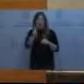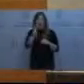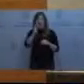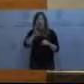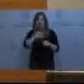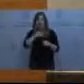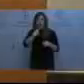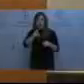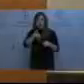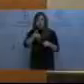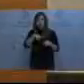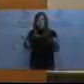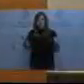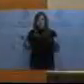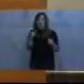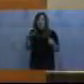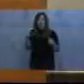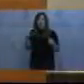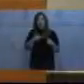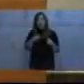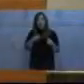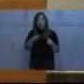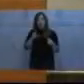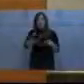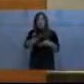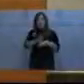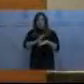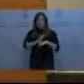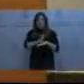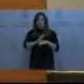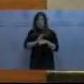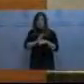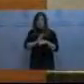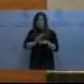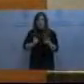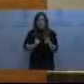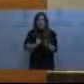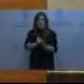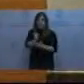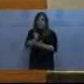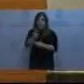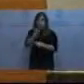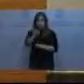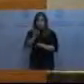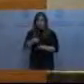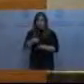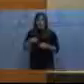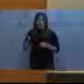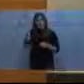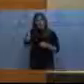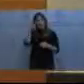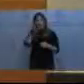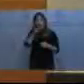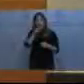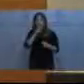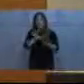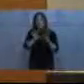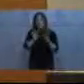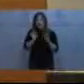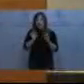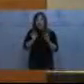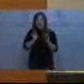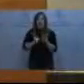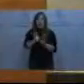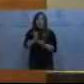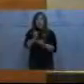vista, muy negativas. En la Consejería de Agricultura y Ganadería, que ya no se llama de Agricultura y